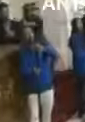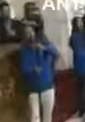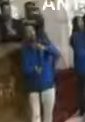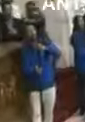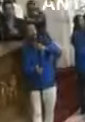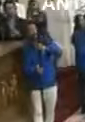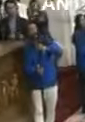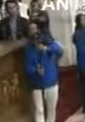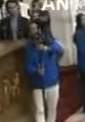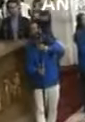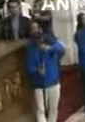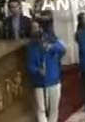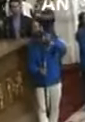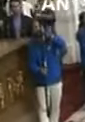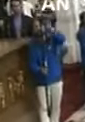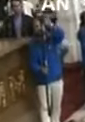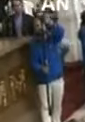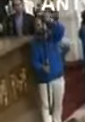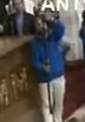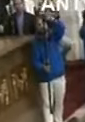Ciudadana secretaria,